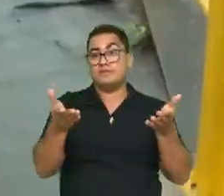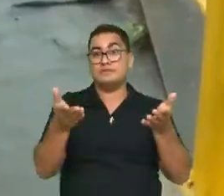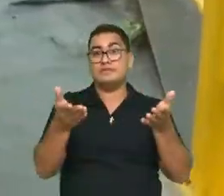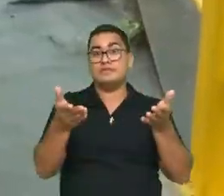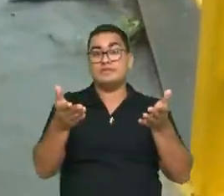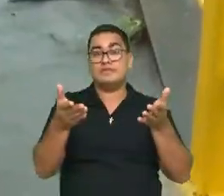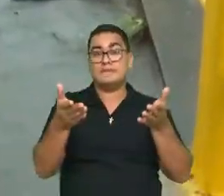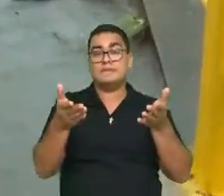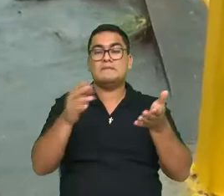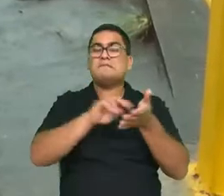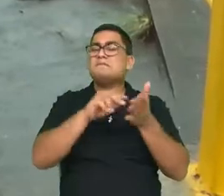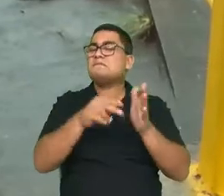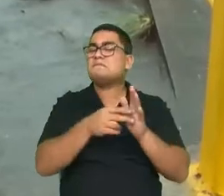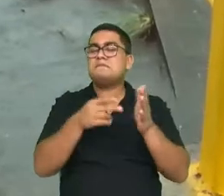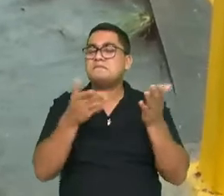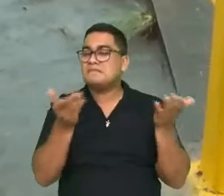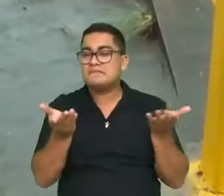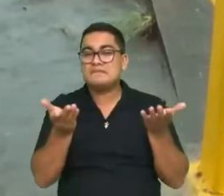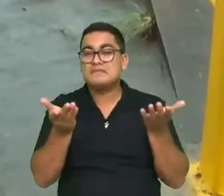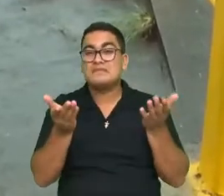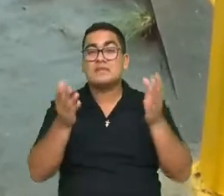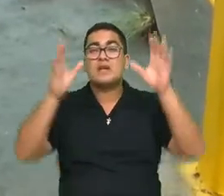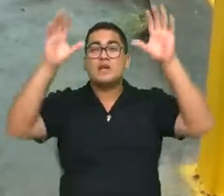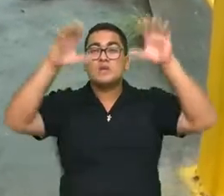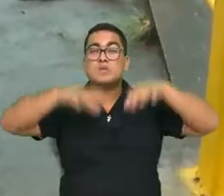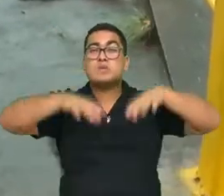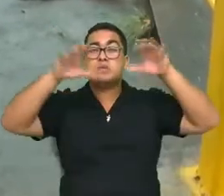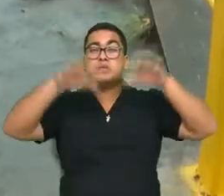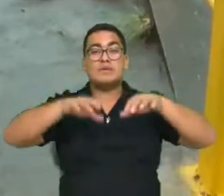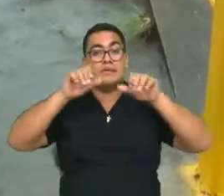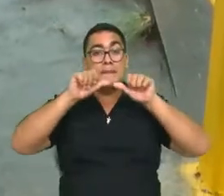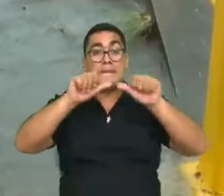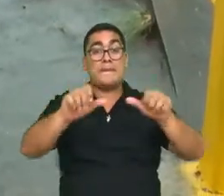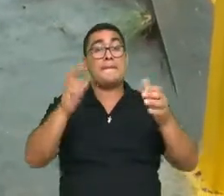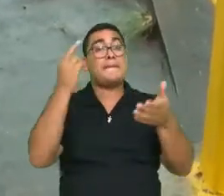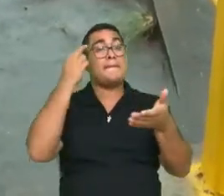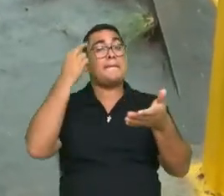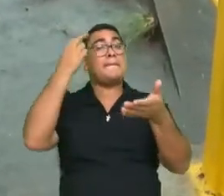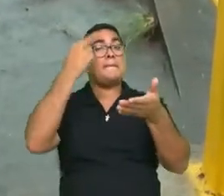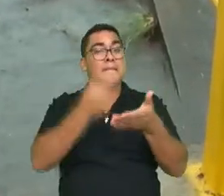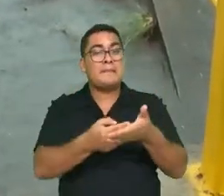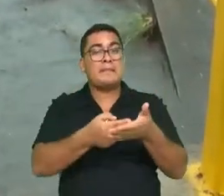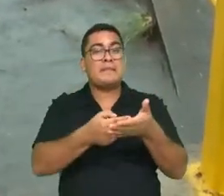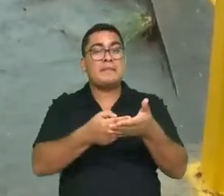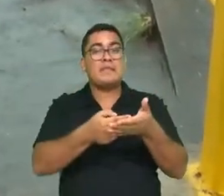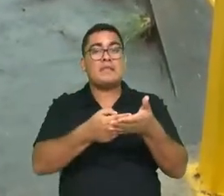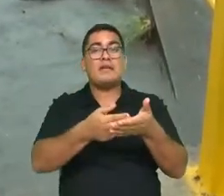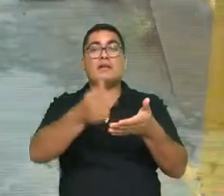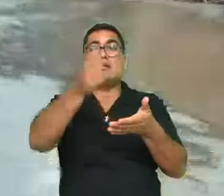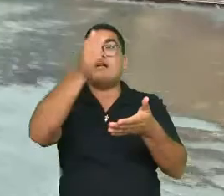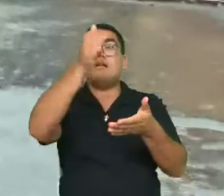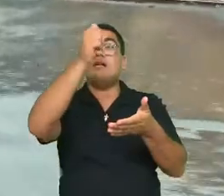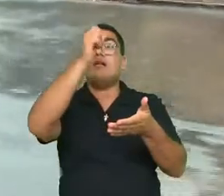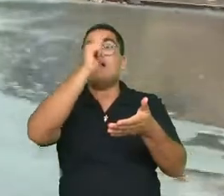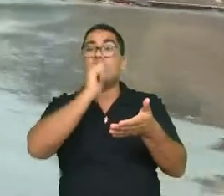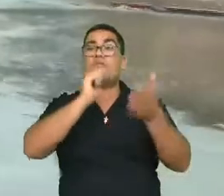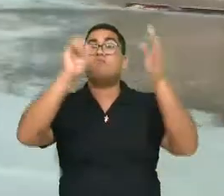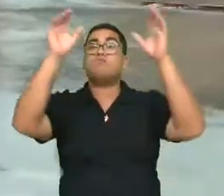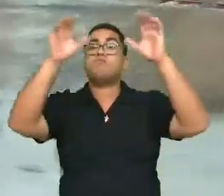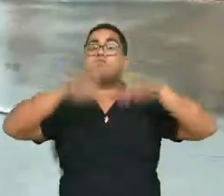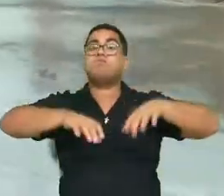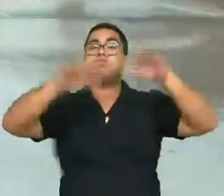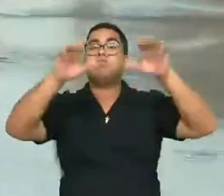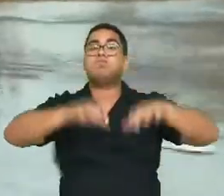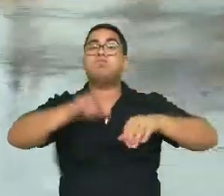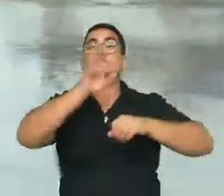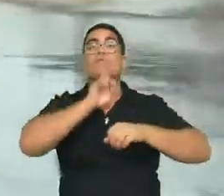decir? Que va a estar brisando, va a estar lloviendo, pero recordemos que sigue cayendo agua al otro lado, en Honduras, en